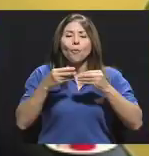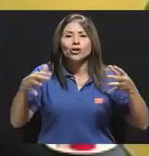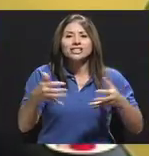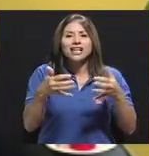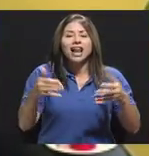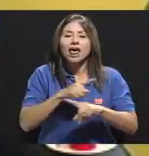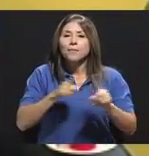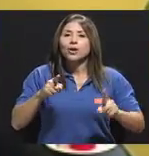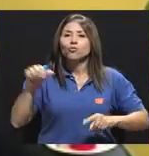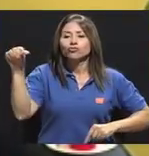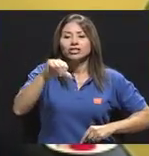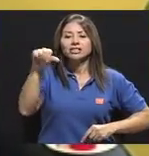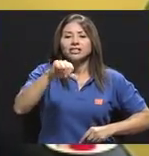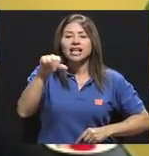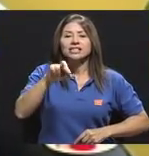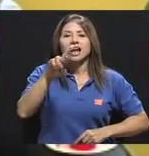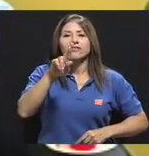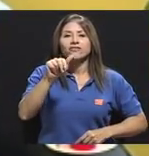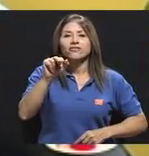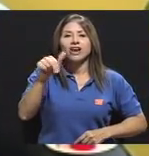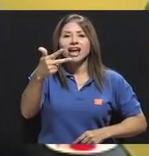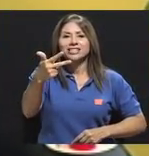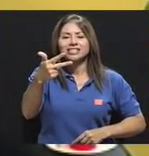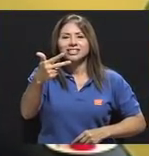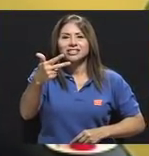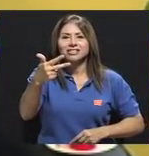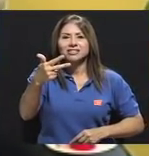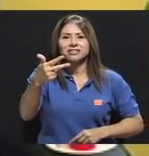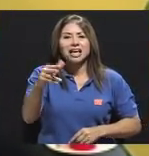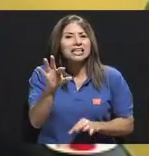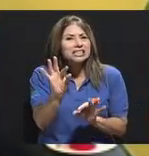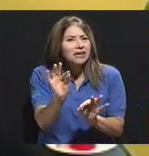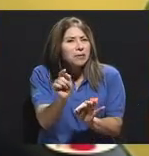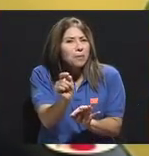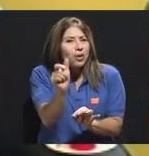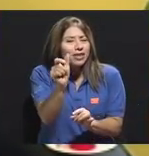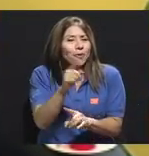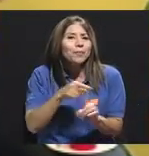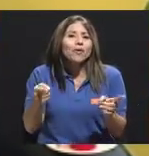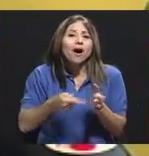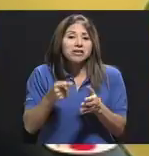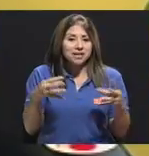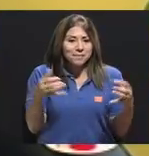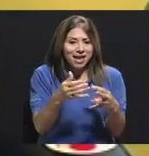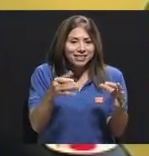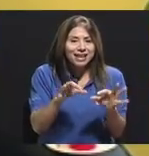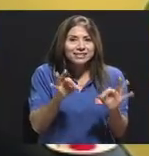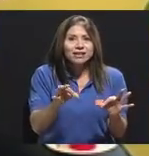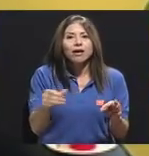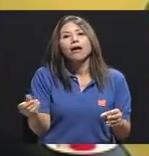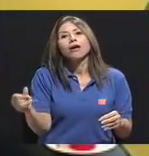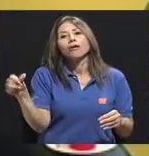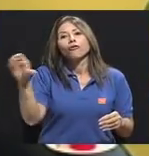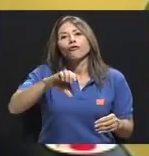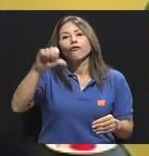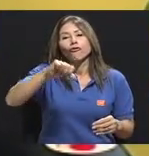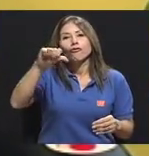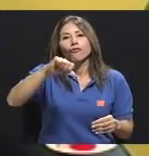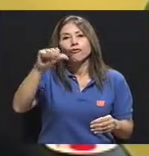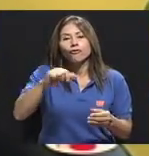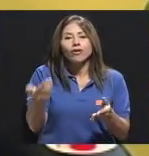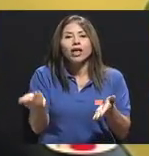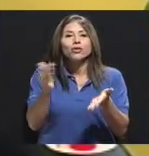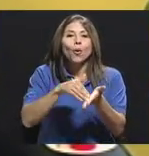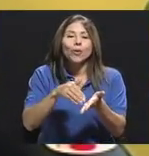entonces Está bien que le uso un poquitito pero a veces entonces convertimos unos vegetales muy saludables en una fuente muy importante o través de grasa entonces volvemos a la